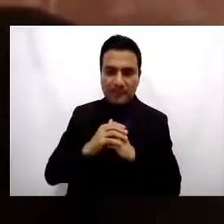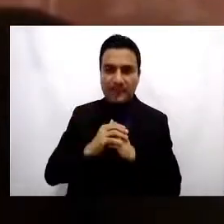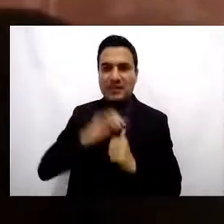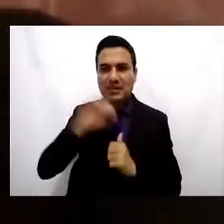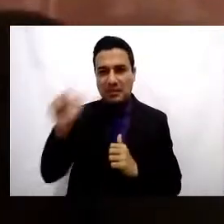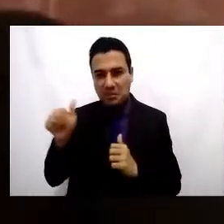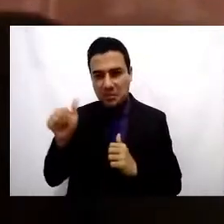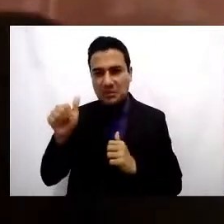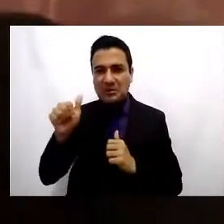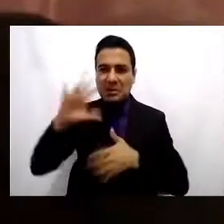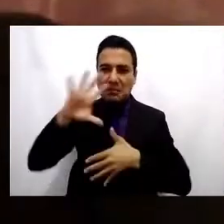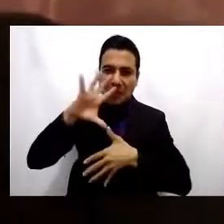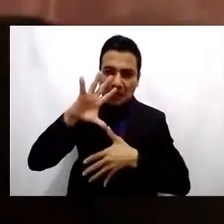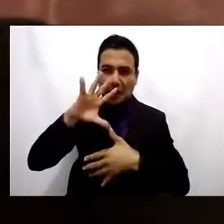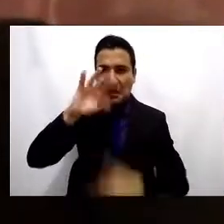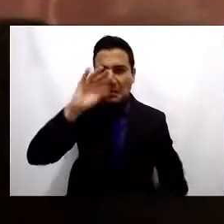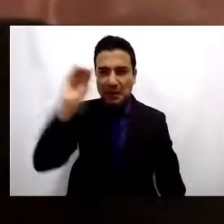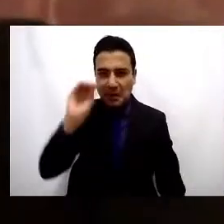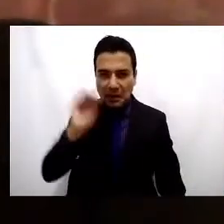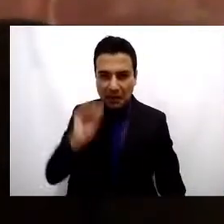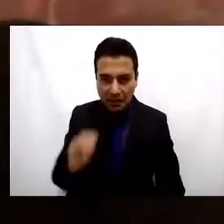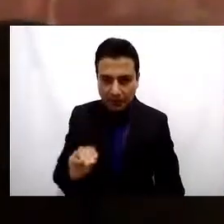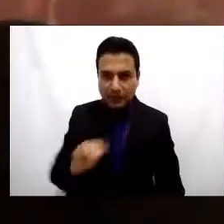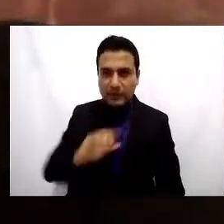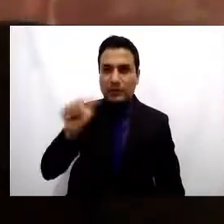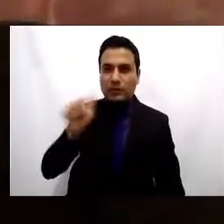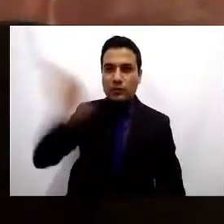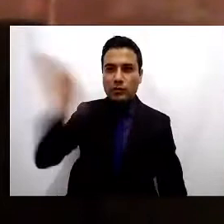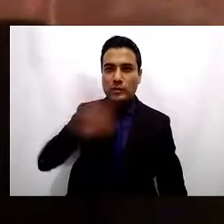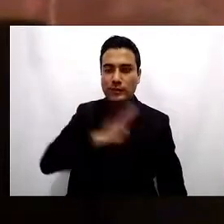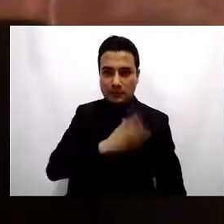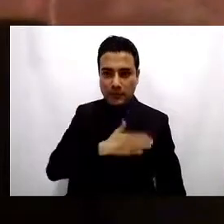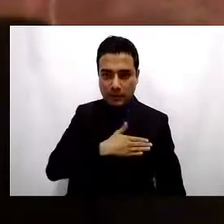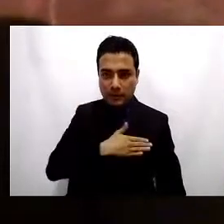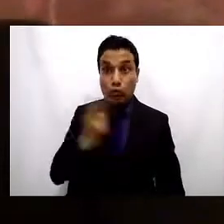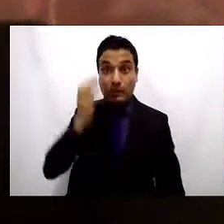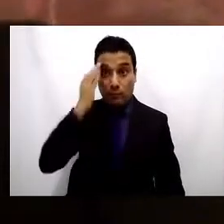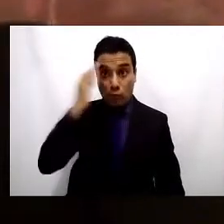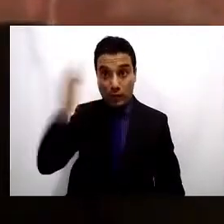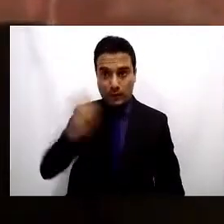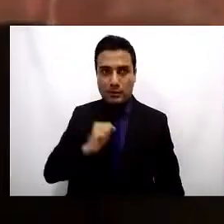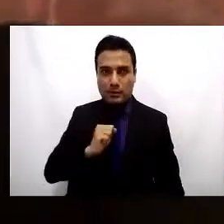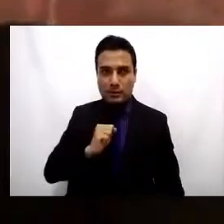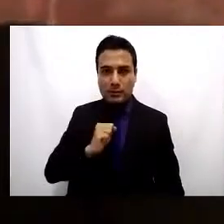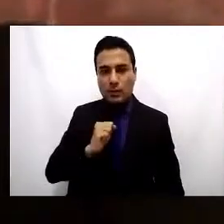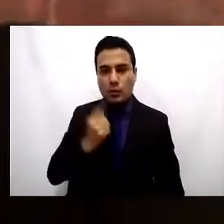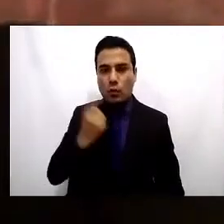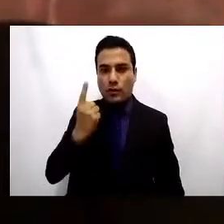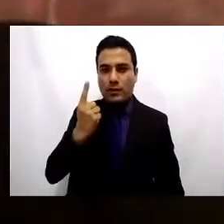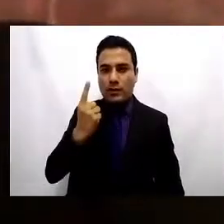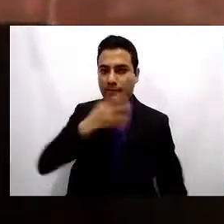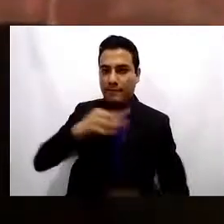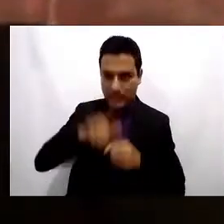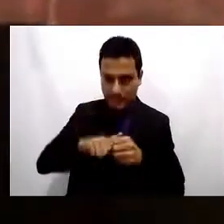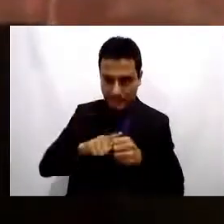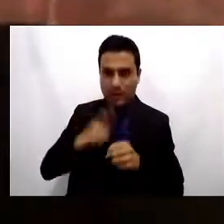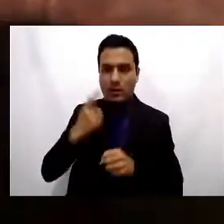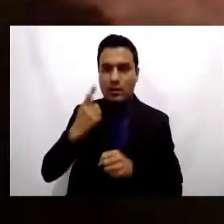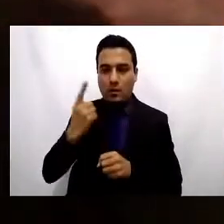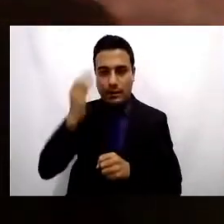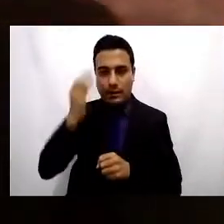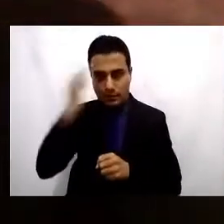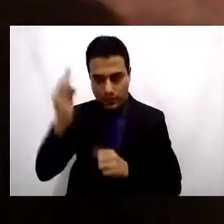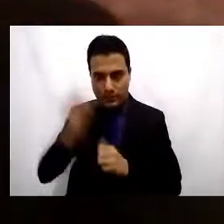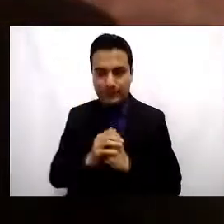América, estuvimos en España, ya hemos hecho dos temporadas, hicimos un festival y una temporada. Es una